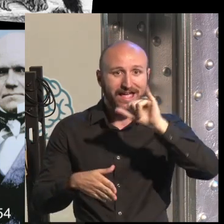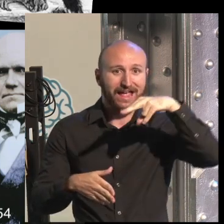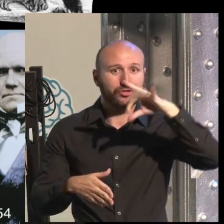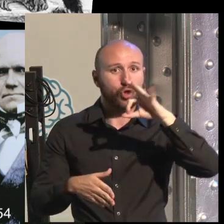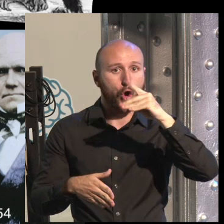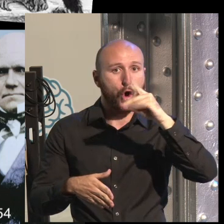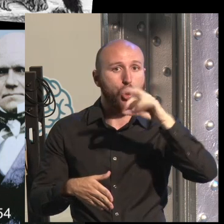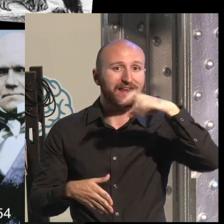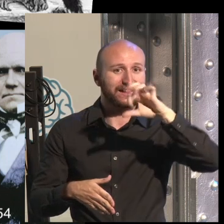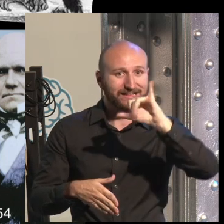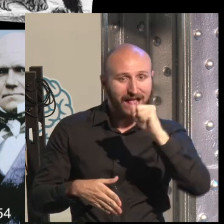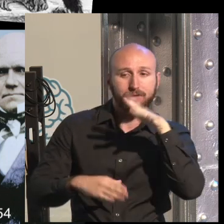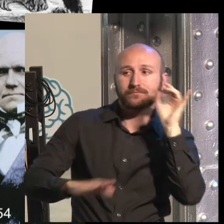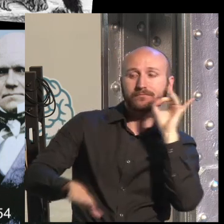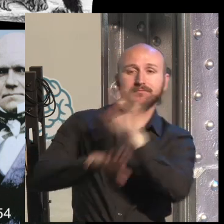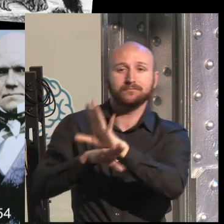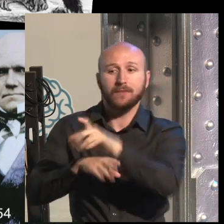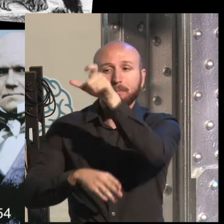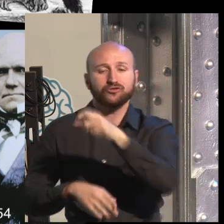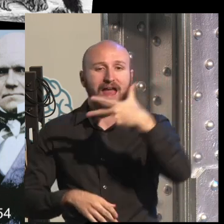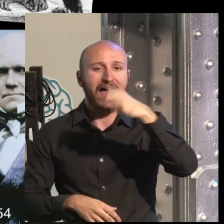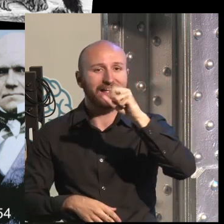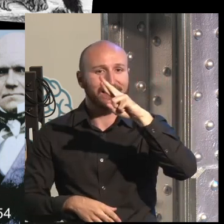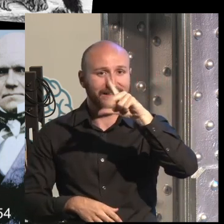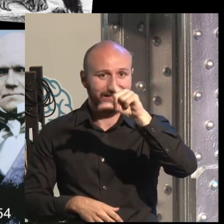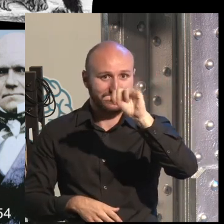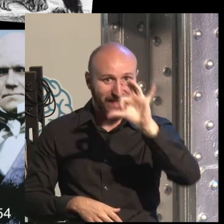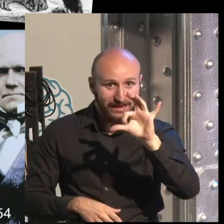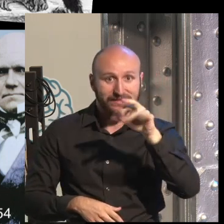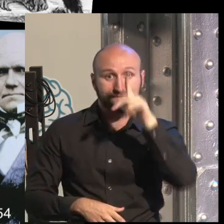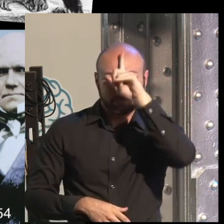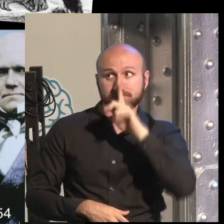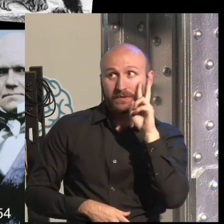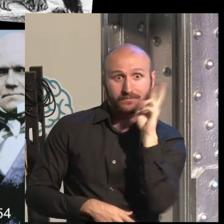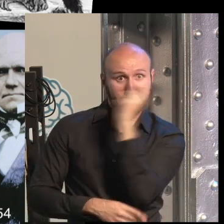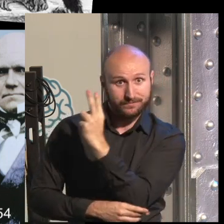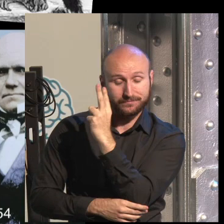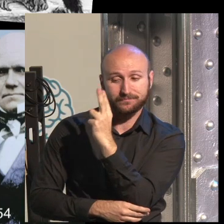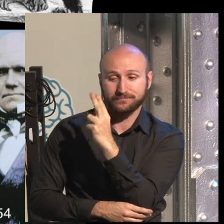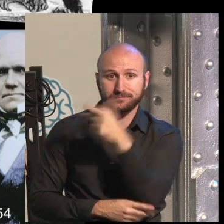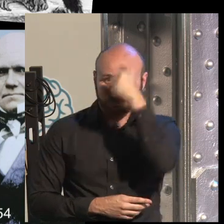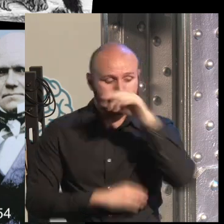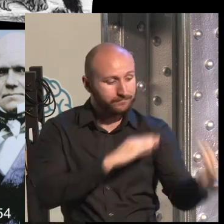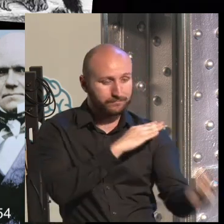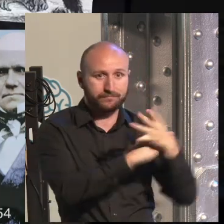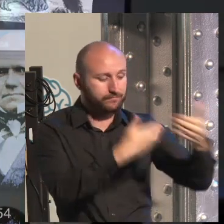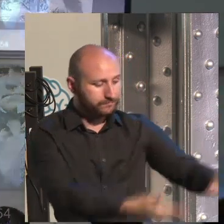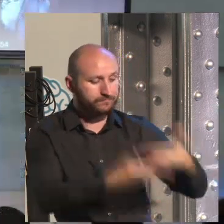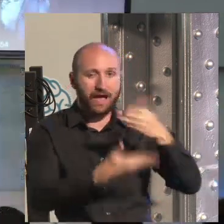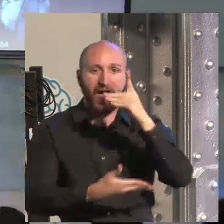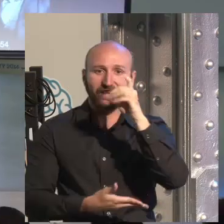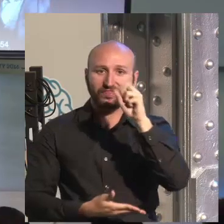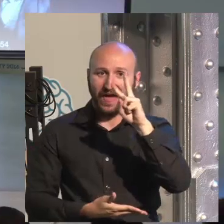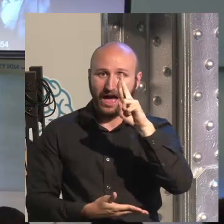Indonesia a Charles Darwin, y como se ve en esa imagen de ahí, y cuando Charles Darwin leyó esa